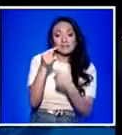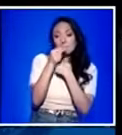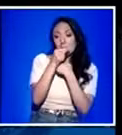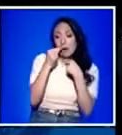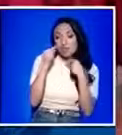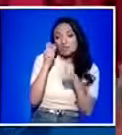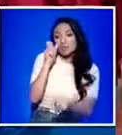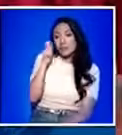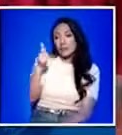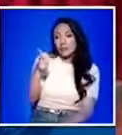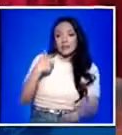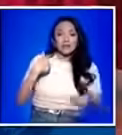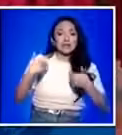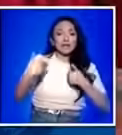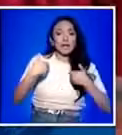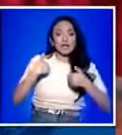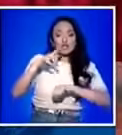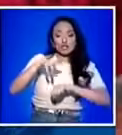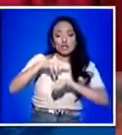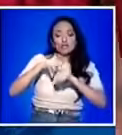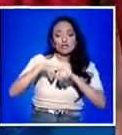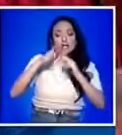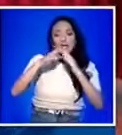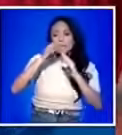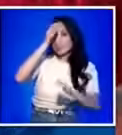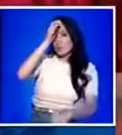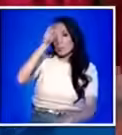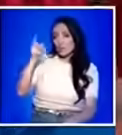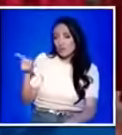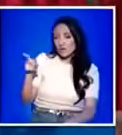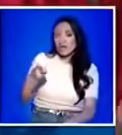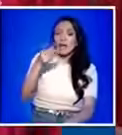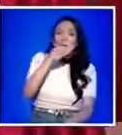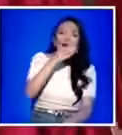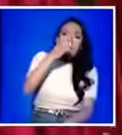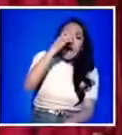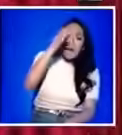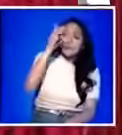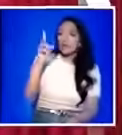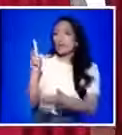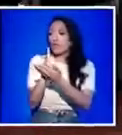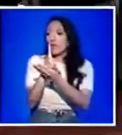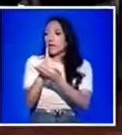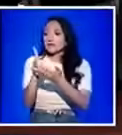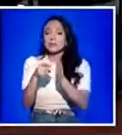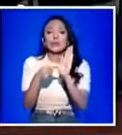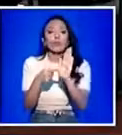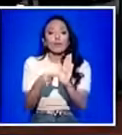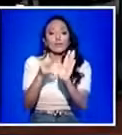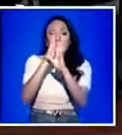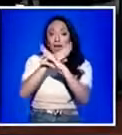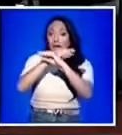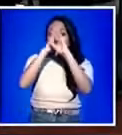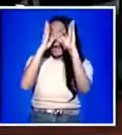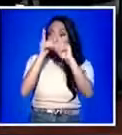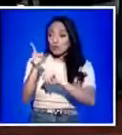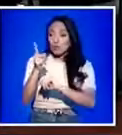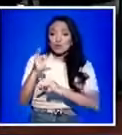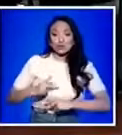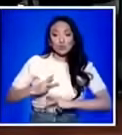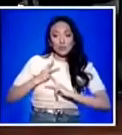el Teatro Nacional de la Casa de la Cultura, donde a través del canto y la danza dejarán claro que la vida se la teje cada